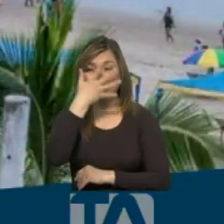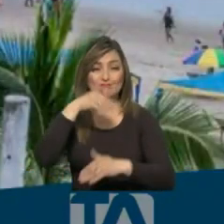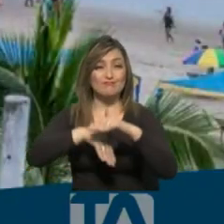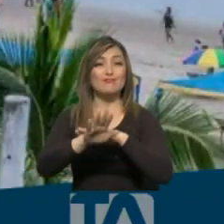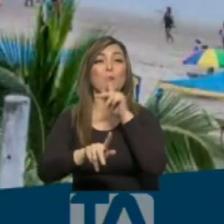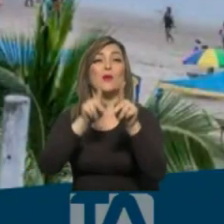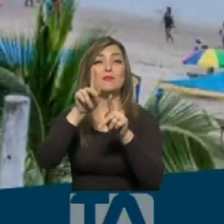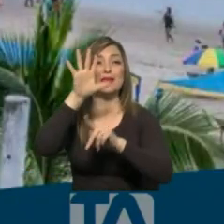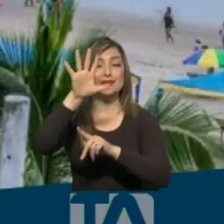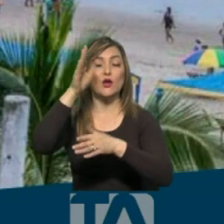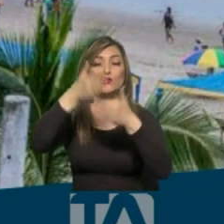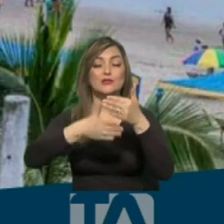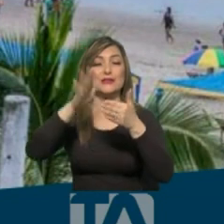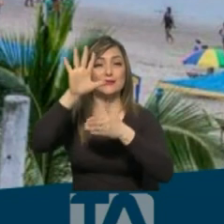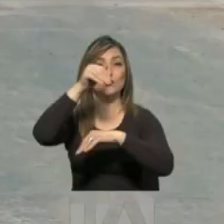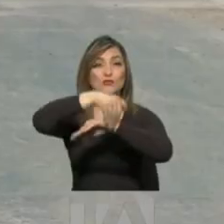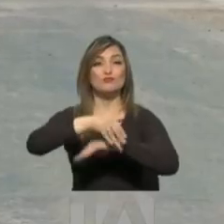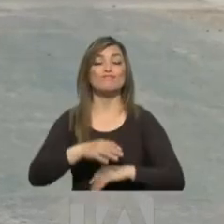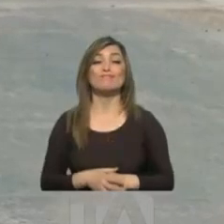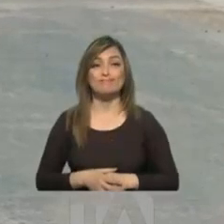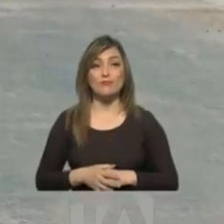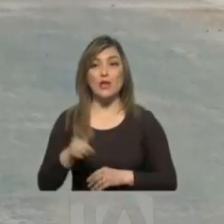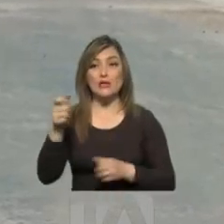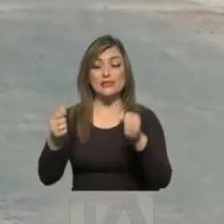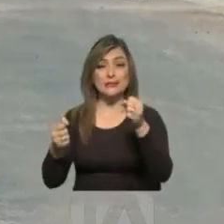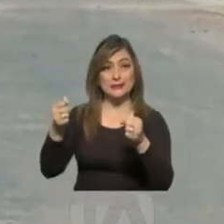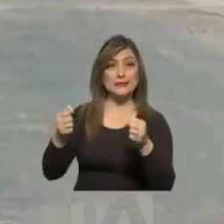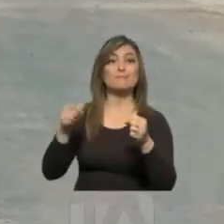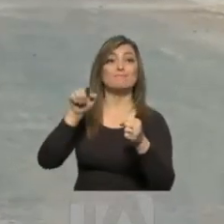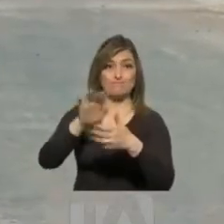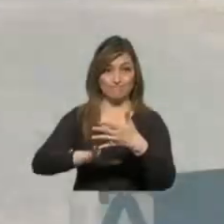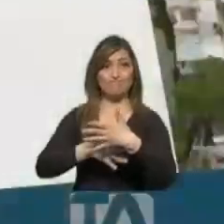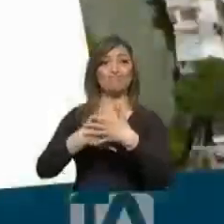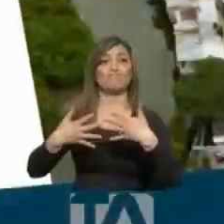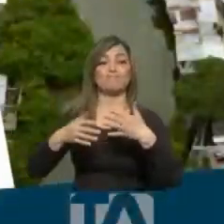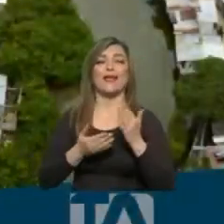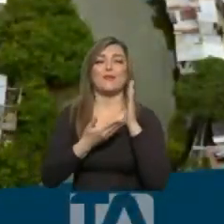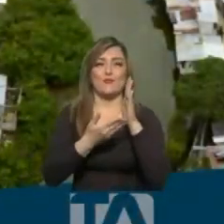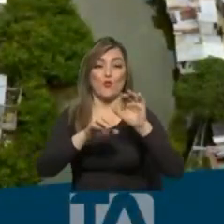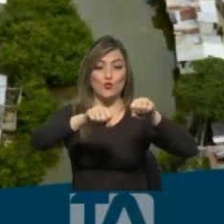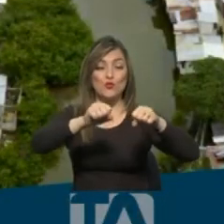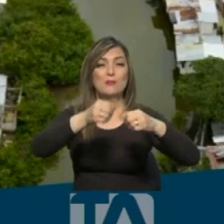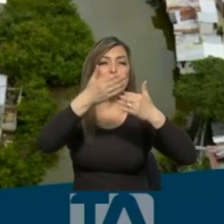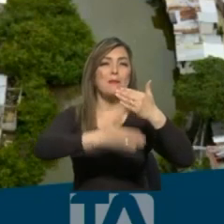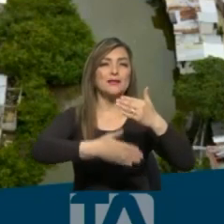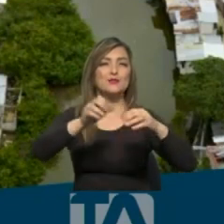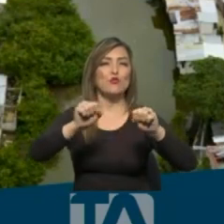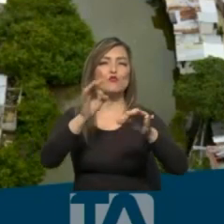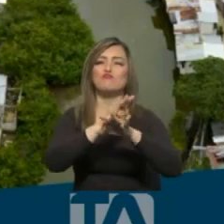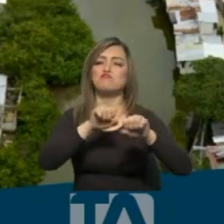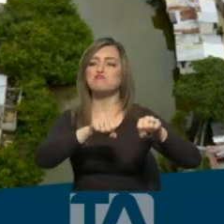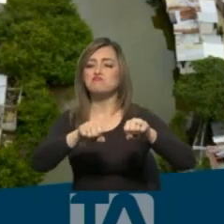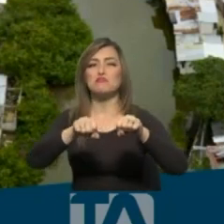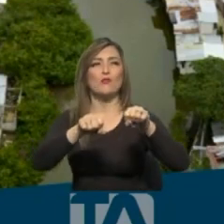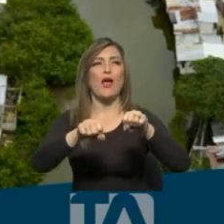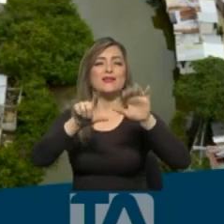playa será desde las 5 hasta las 17 horas. Incluso para la circulación vehicular hay horario. Las motocicletas solo hasta las 19 horas y los